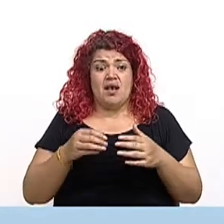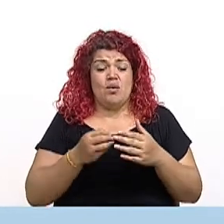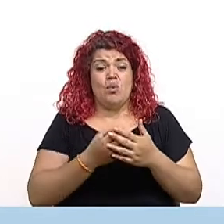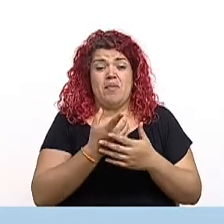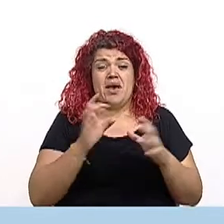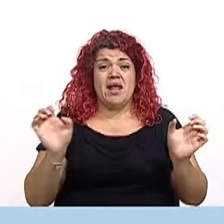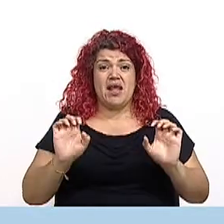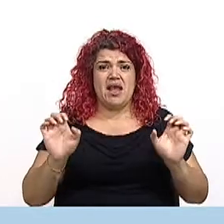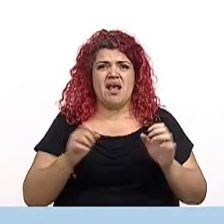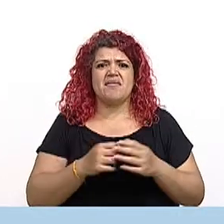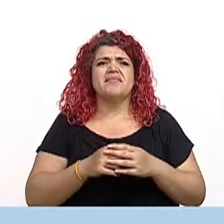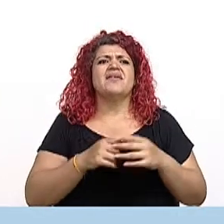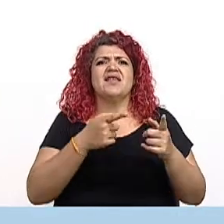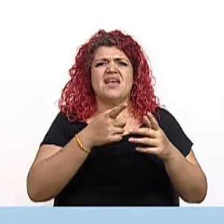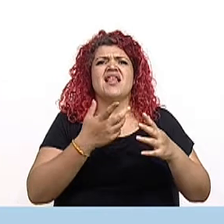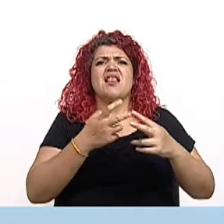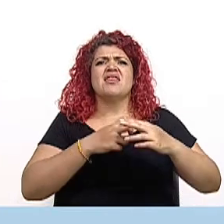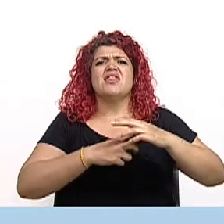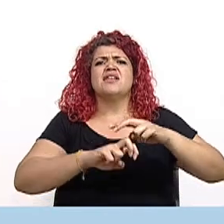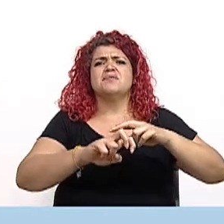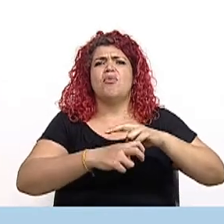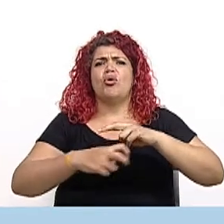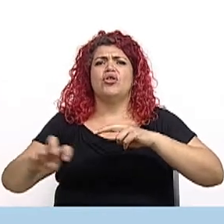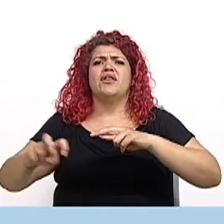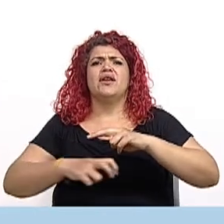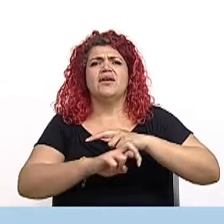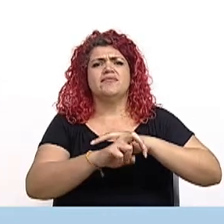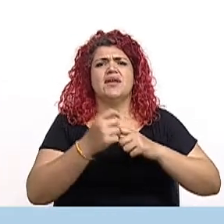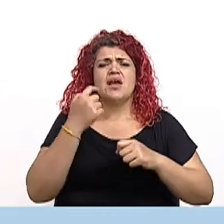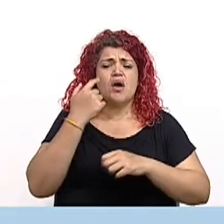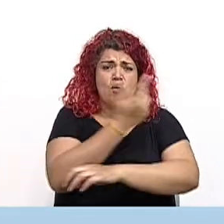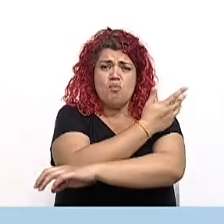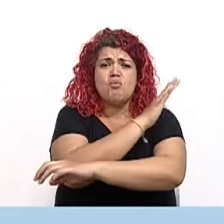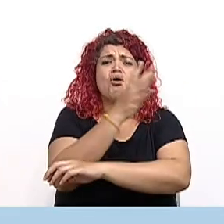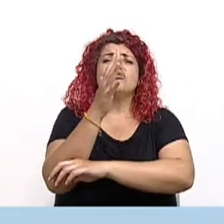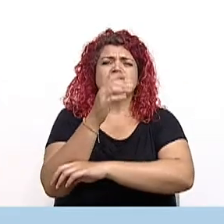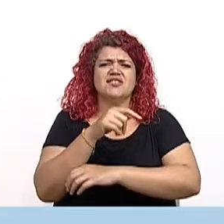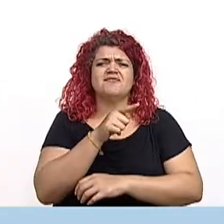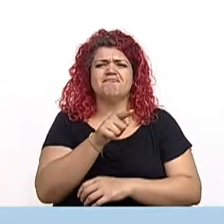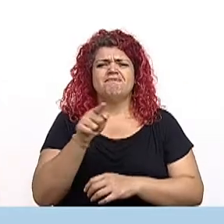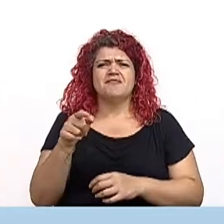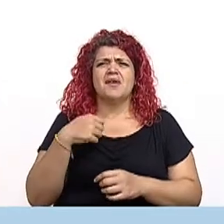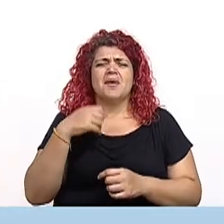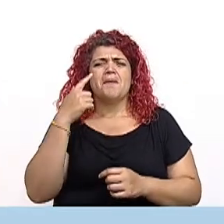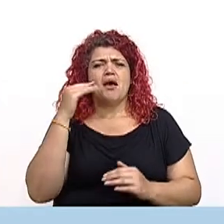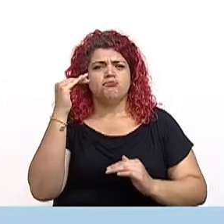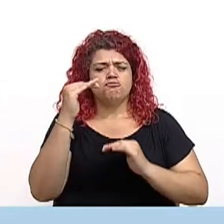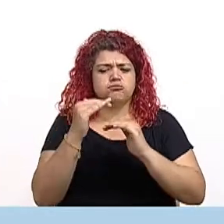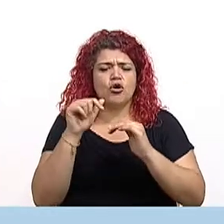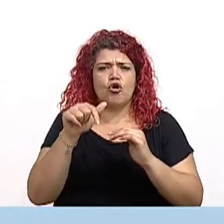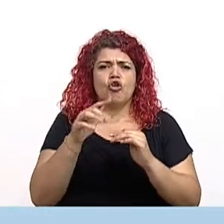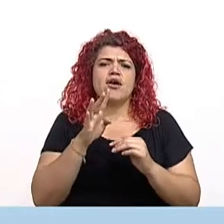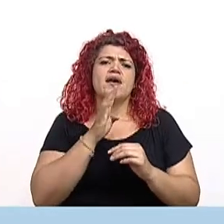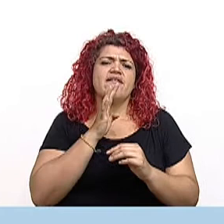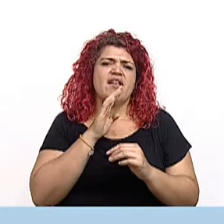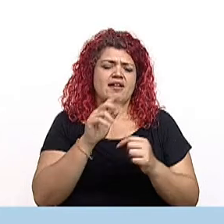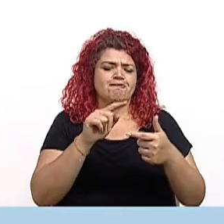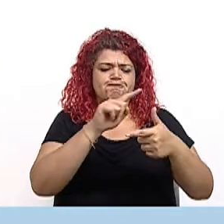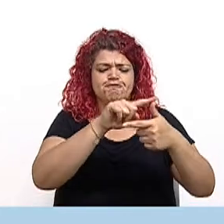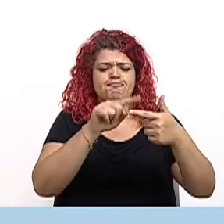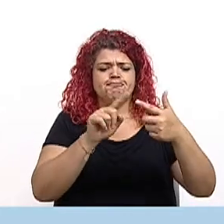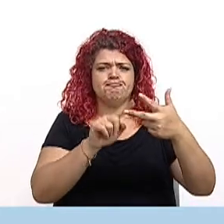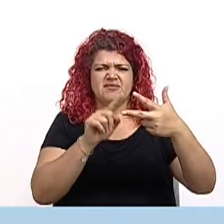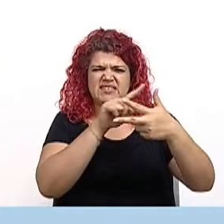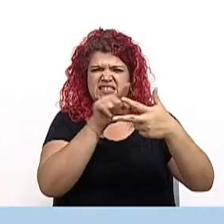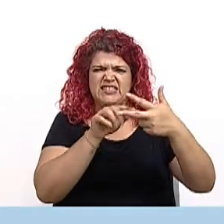el tema del transporte y el tema de los bosques. Por una cuestión de tiempo nos vamos a limitar el día de hoy a 3 aspectos fundamentales.